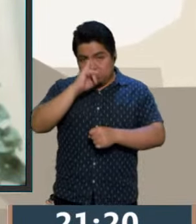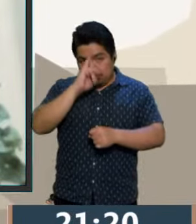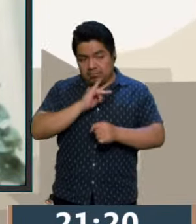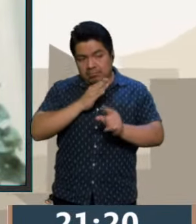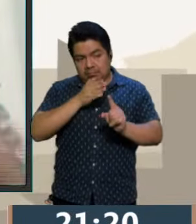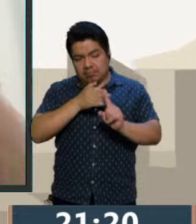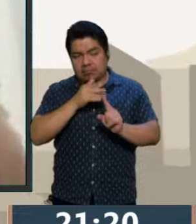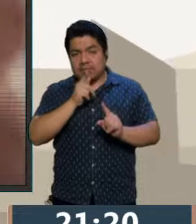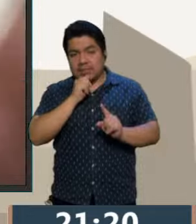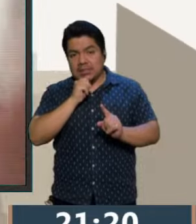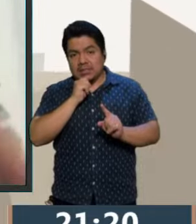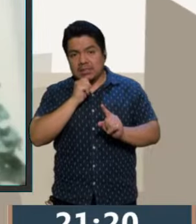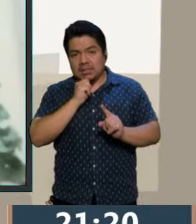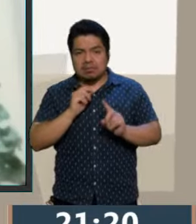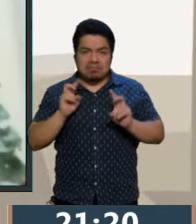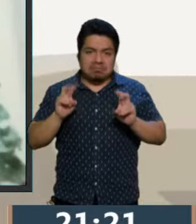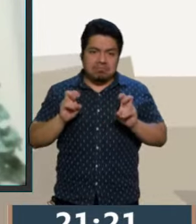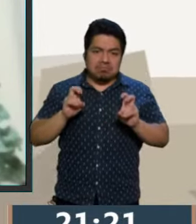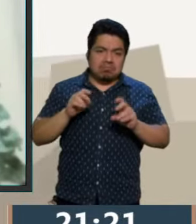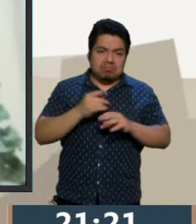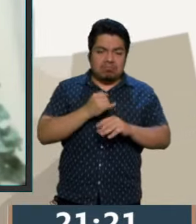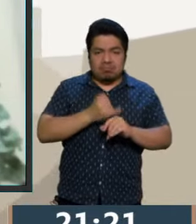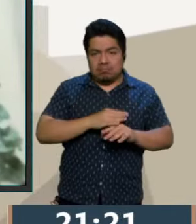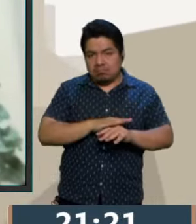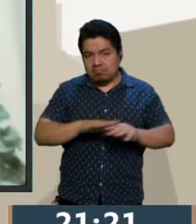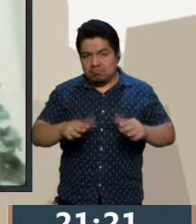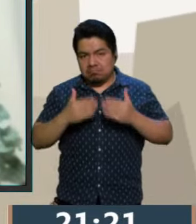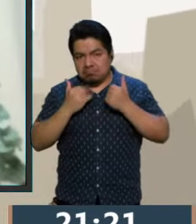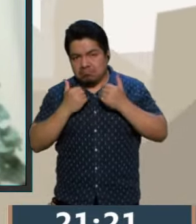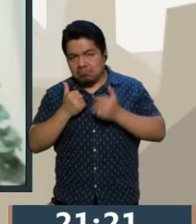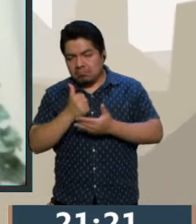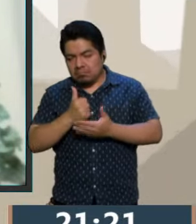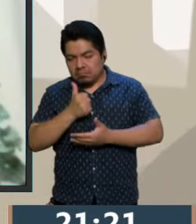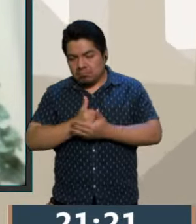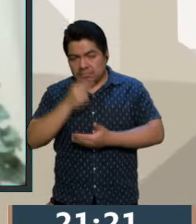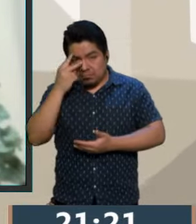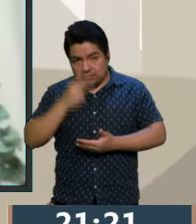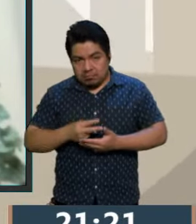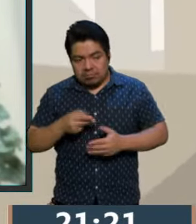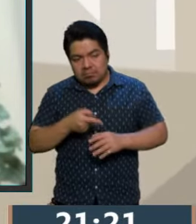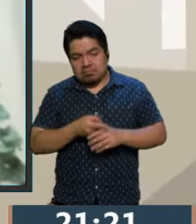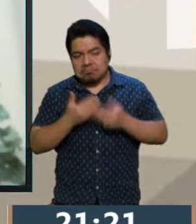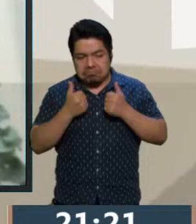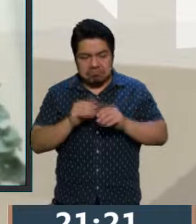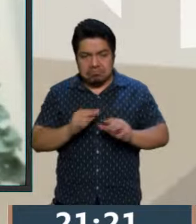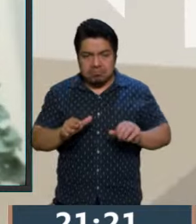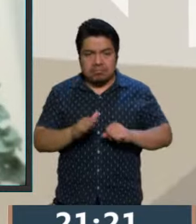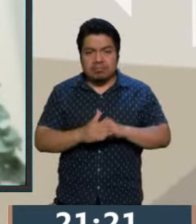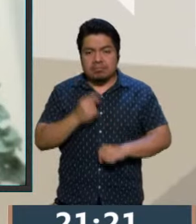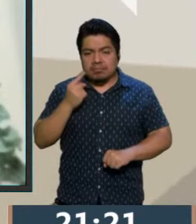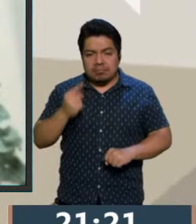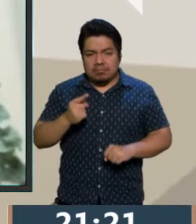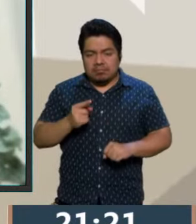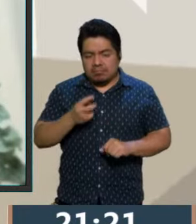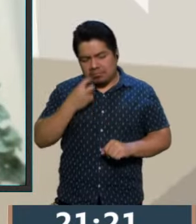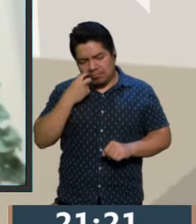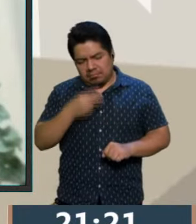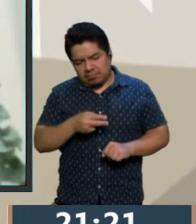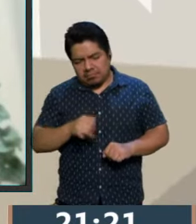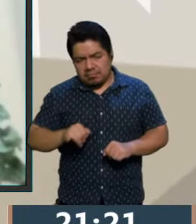estaba, según estas informaciones, no estaba en la Ciudad de México cuando ocurren los hechos, porque además es muy